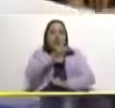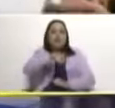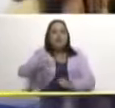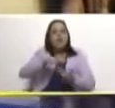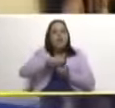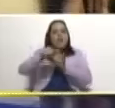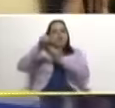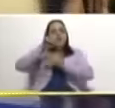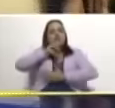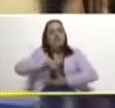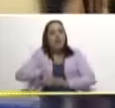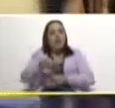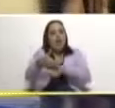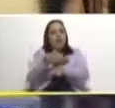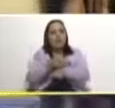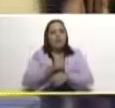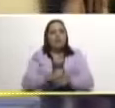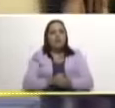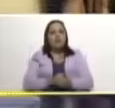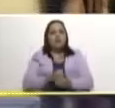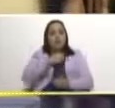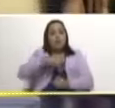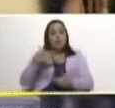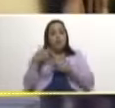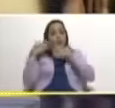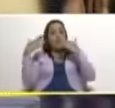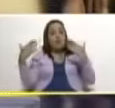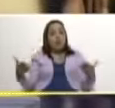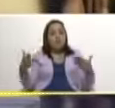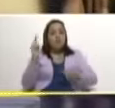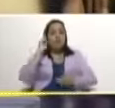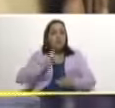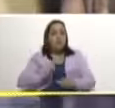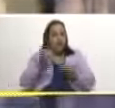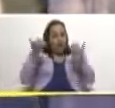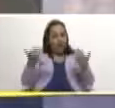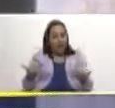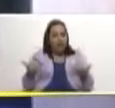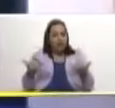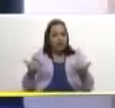libertadores, de nuestro gran Simón Bolívar aquí presente,